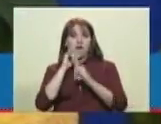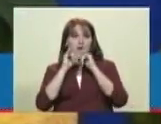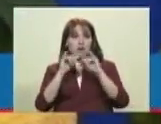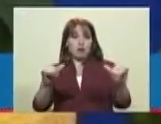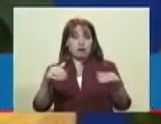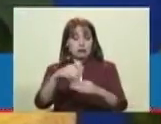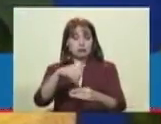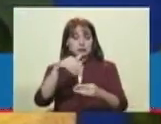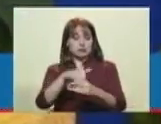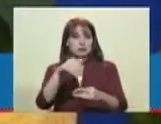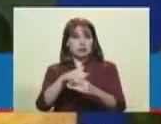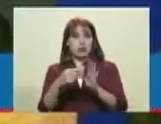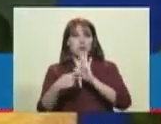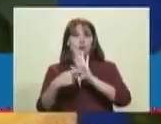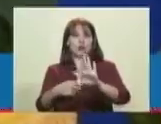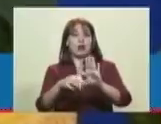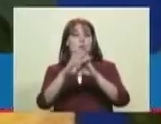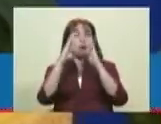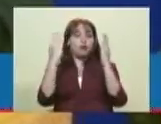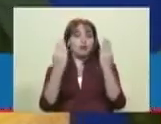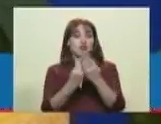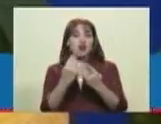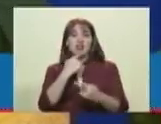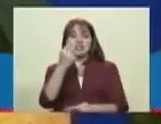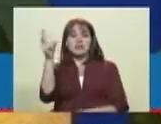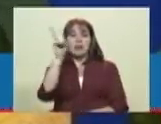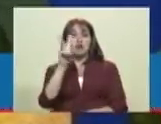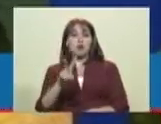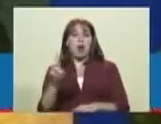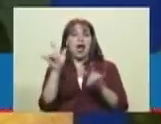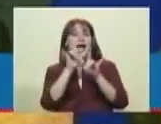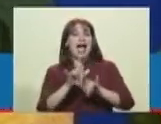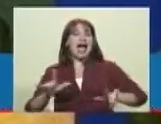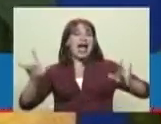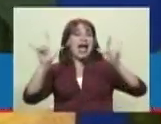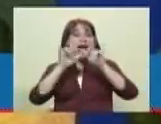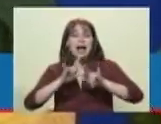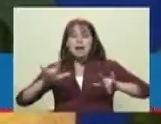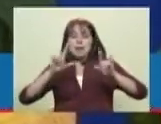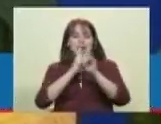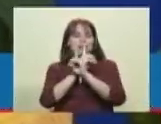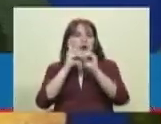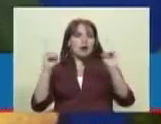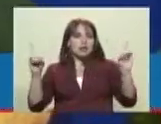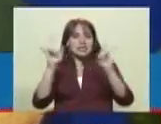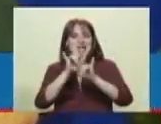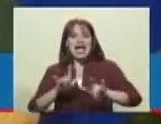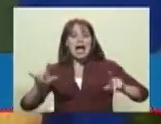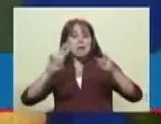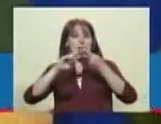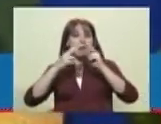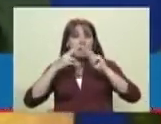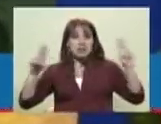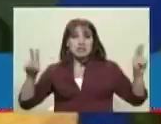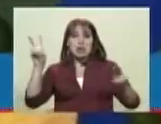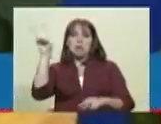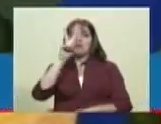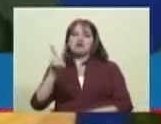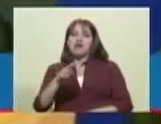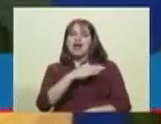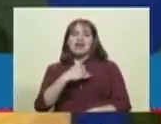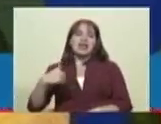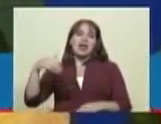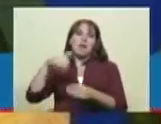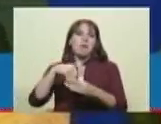habremos demostrado al mundo que Venezuela ama la democracia, que Venezuela ama la paz, que Venezuela quiere votos y